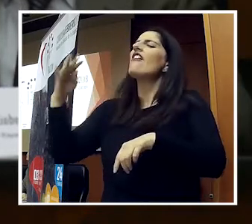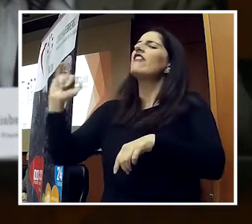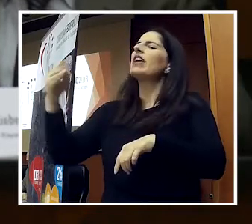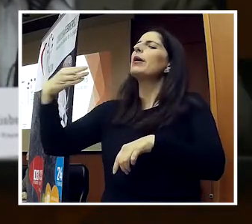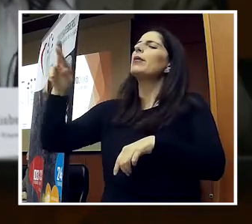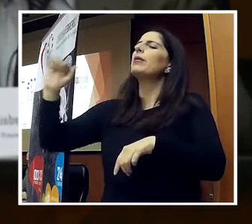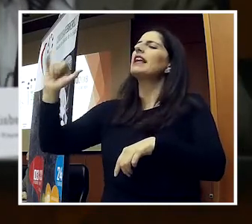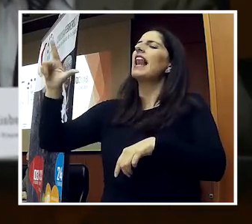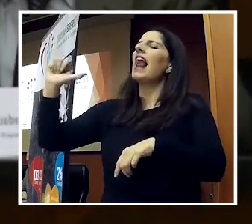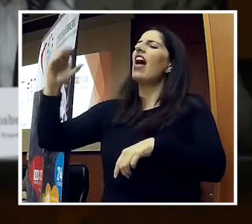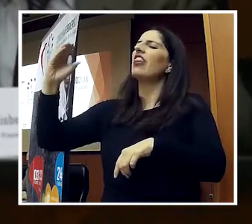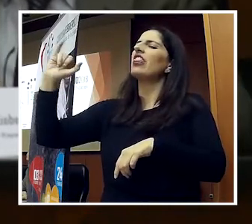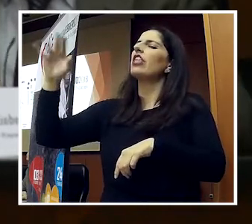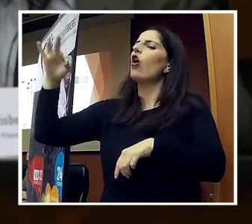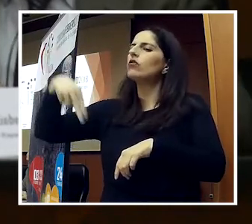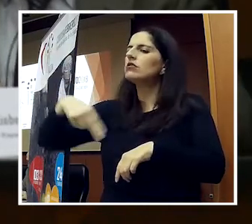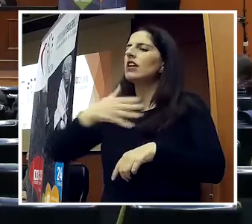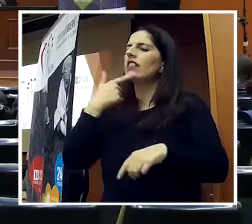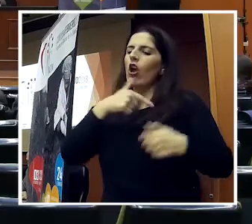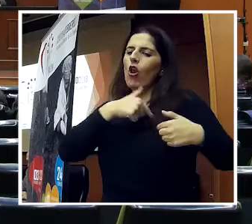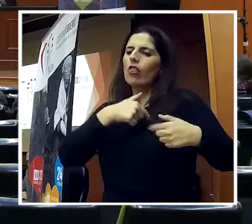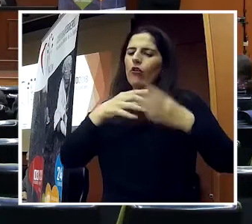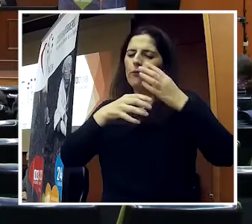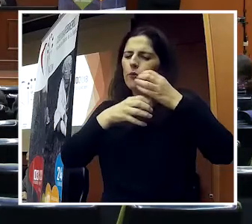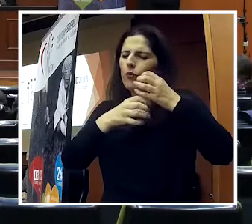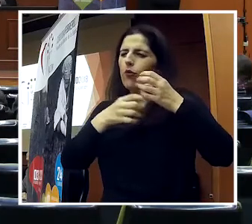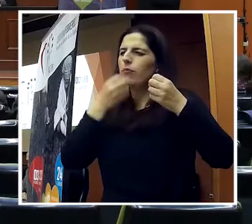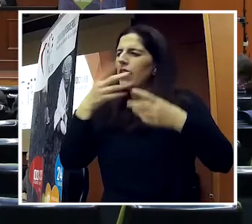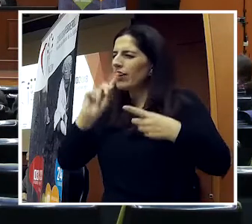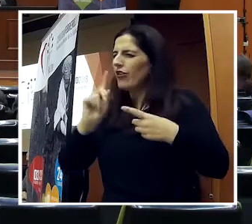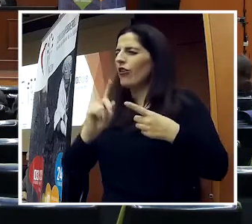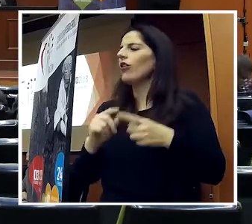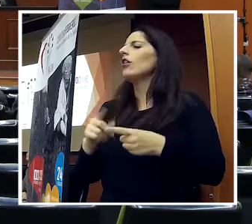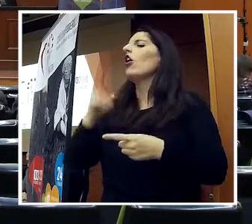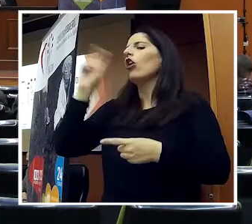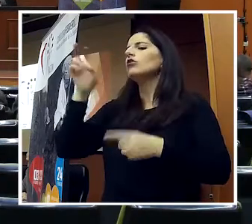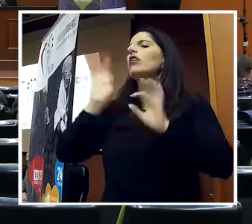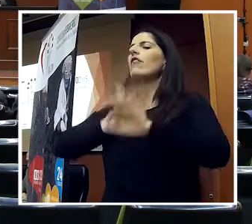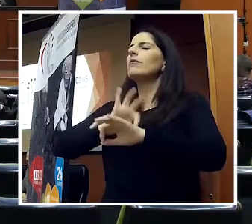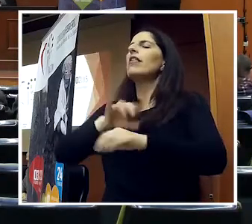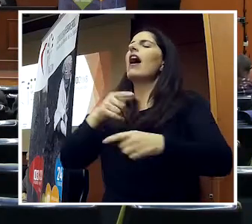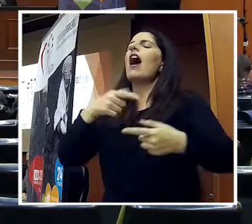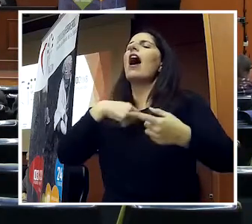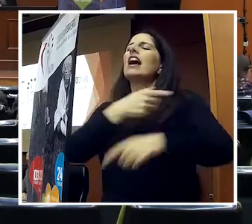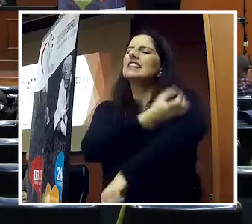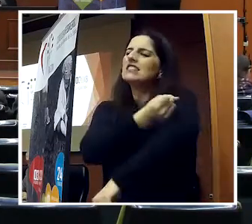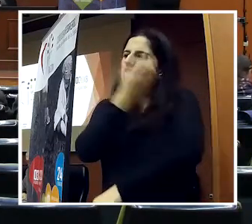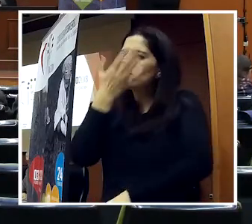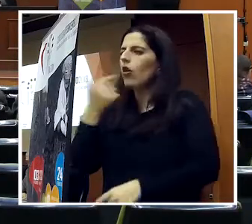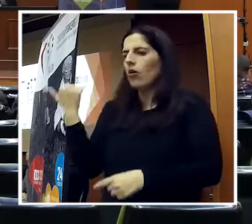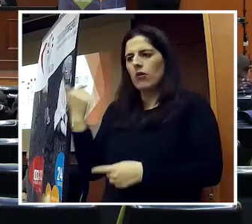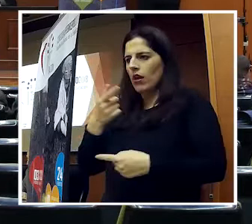conectado con el desarrollo de la enfermedad coronaria y de la hipertensión arterial. Y bueno, pues realmente creo que es